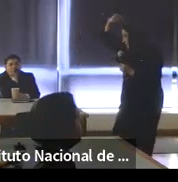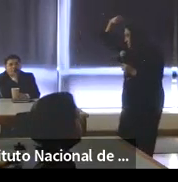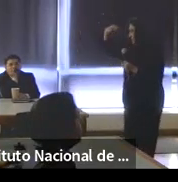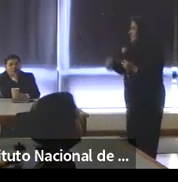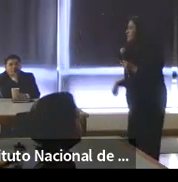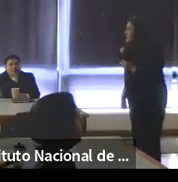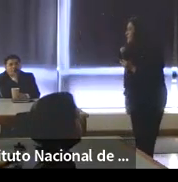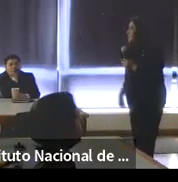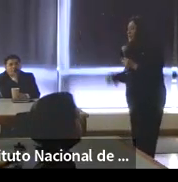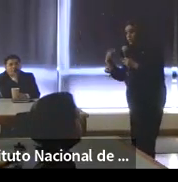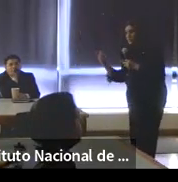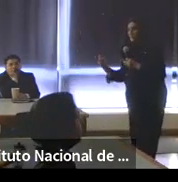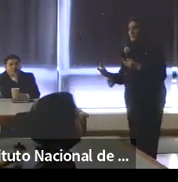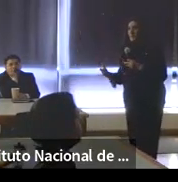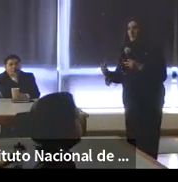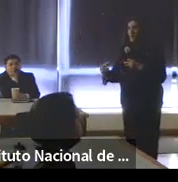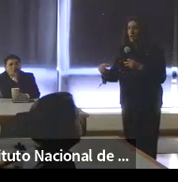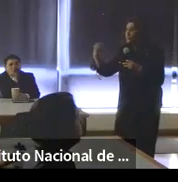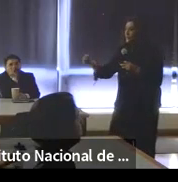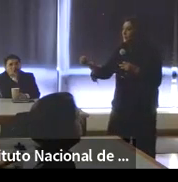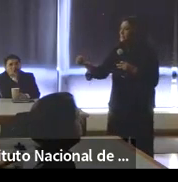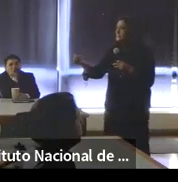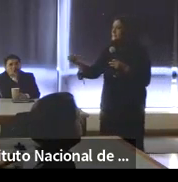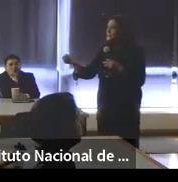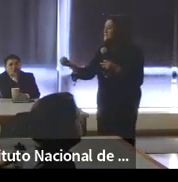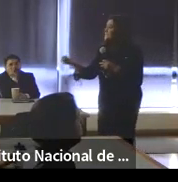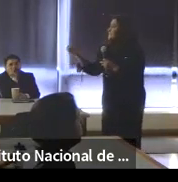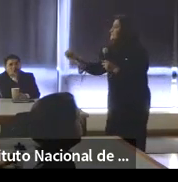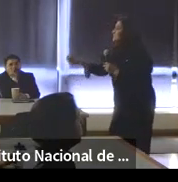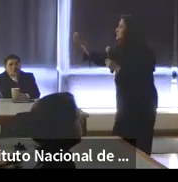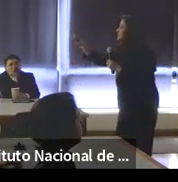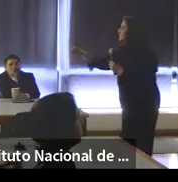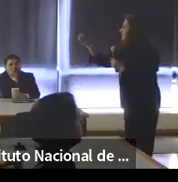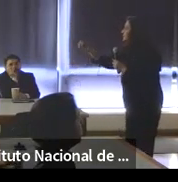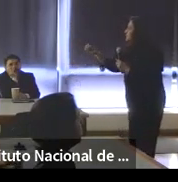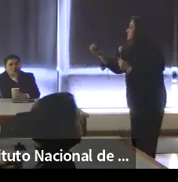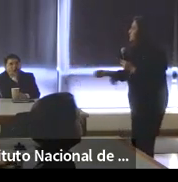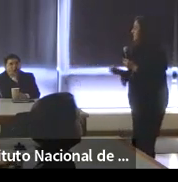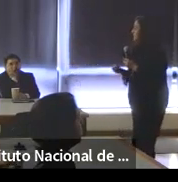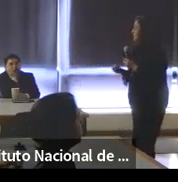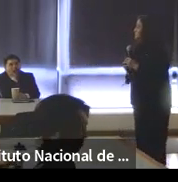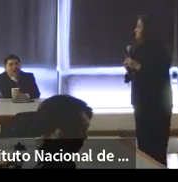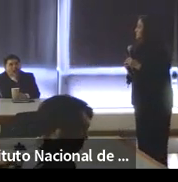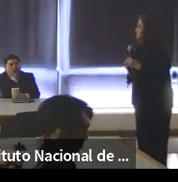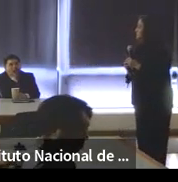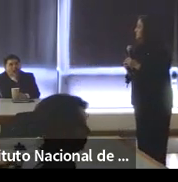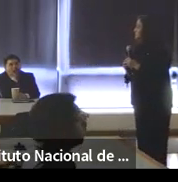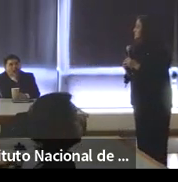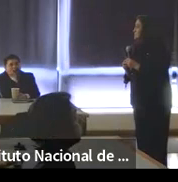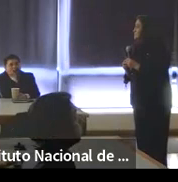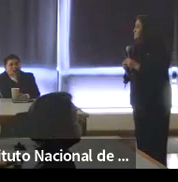que ver con la persona y justamente como tomadores de decisiones necesitamos identificar esa persona